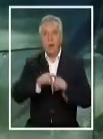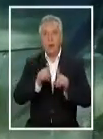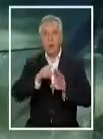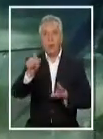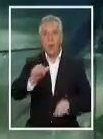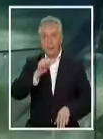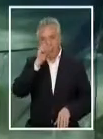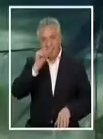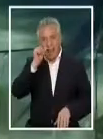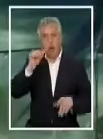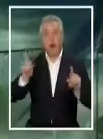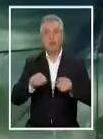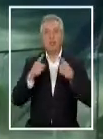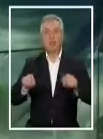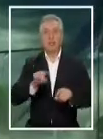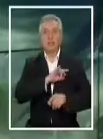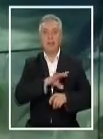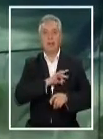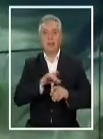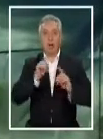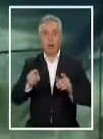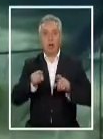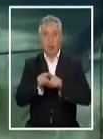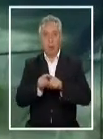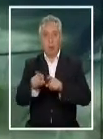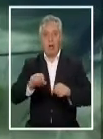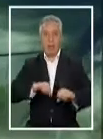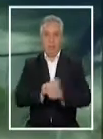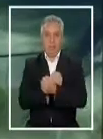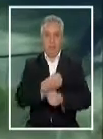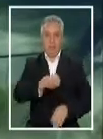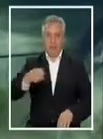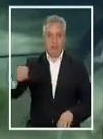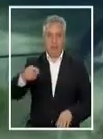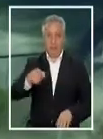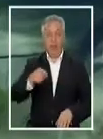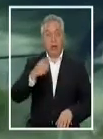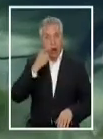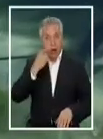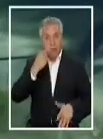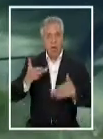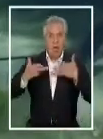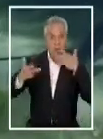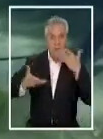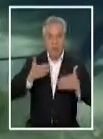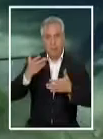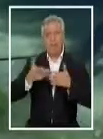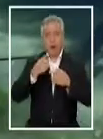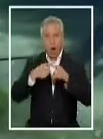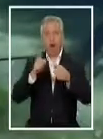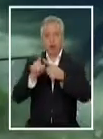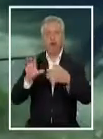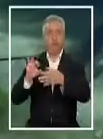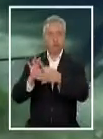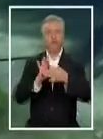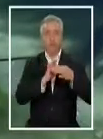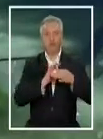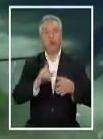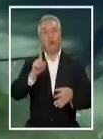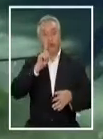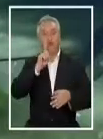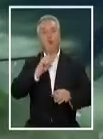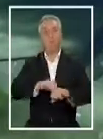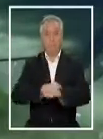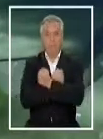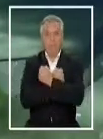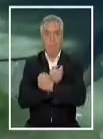chileno encarcelado por sus vínculos con el tráfico de drogas. Un supuesto artista que se une a otros cantantes que también están en